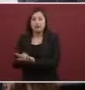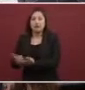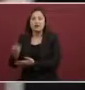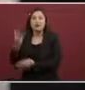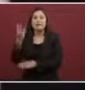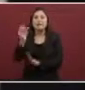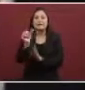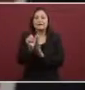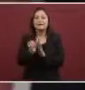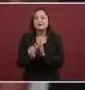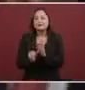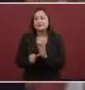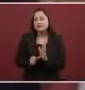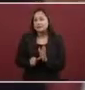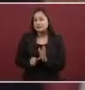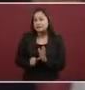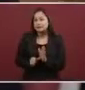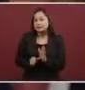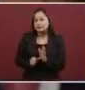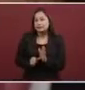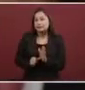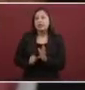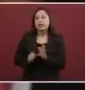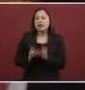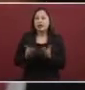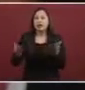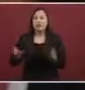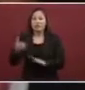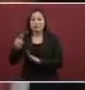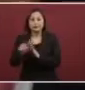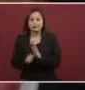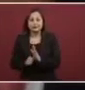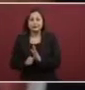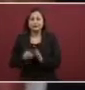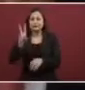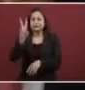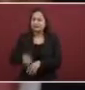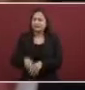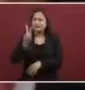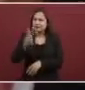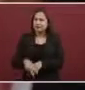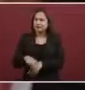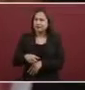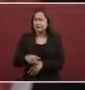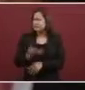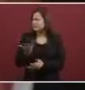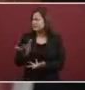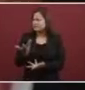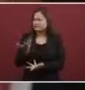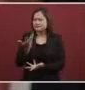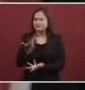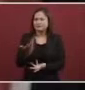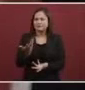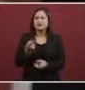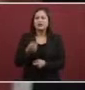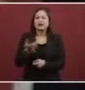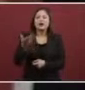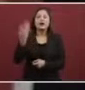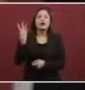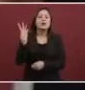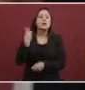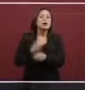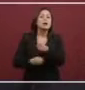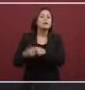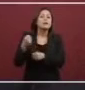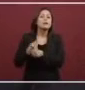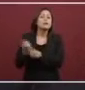3 meses en tan solo 6. Son tan desvergonzados que se niegan a hablar de que en 4 años no